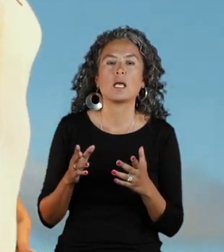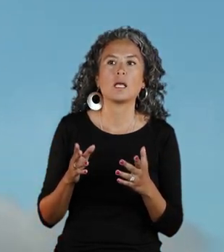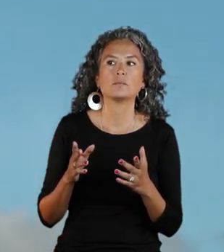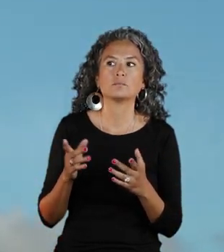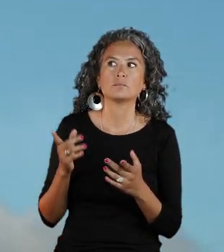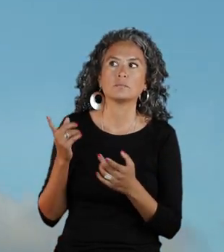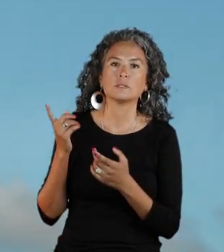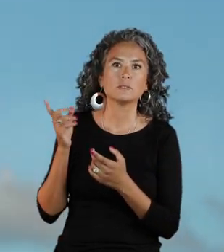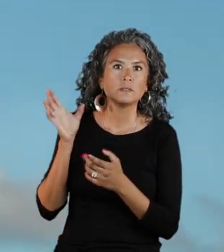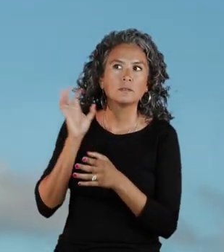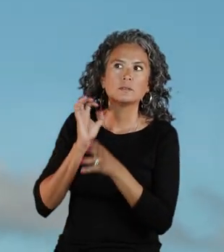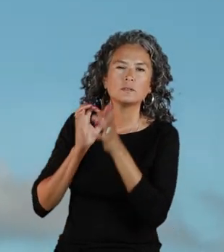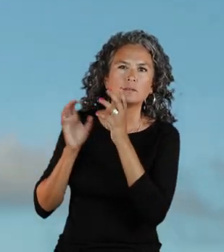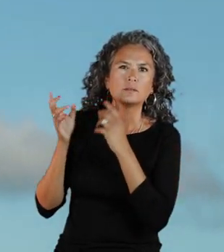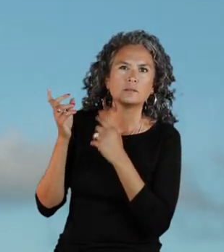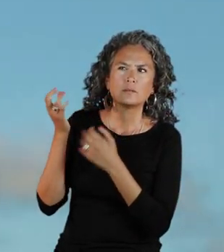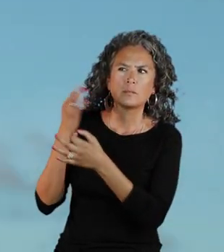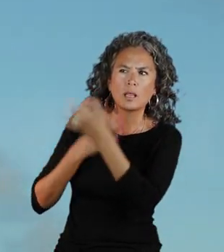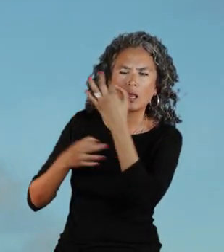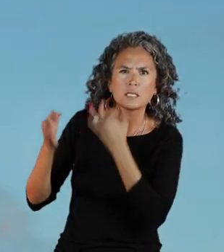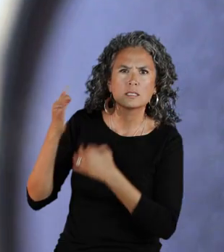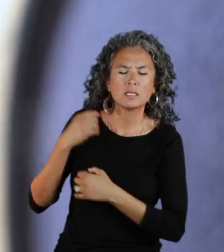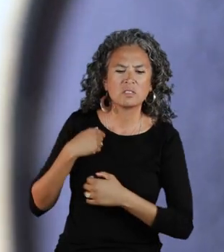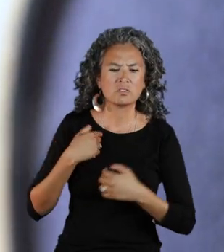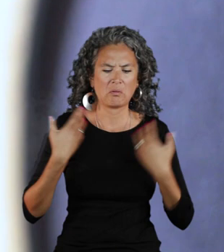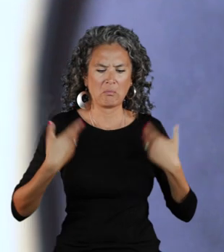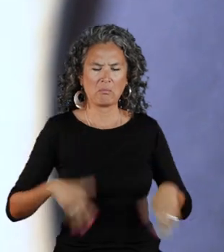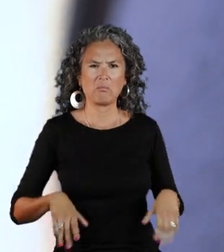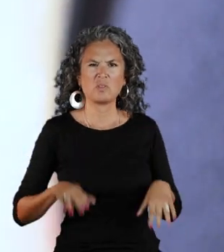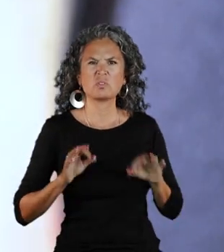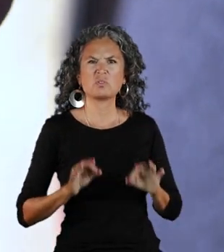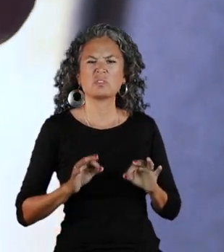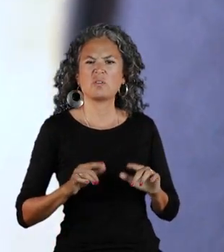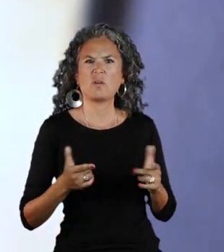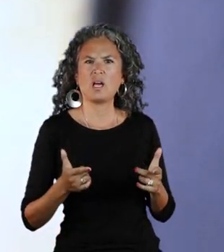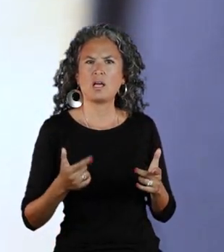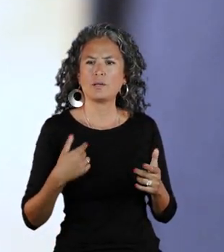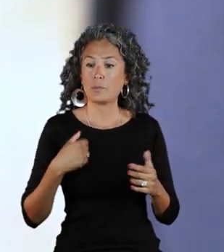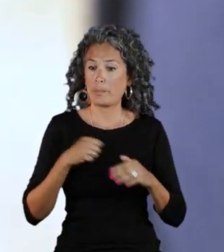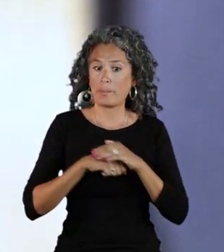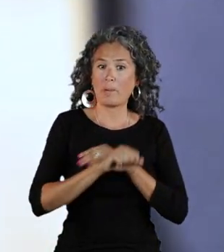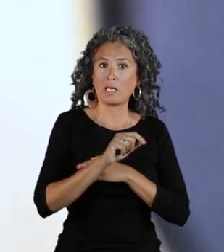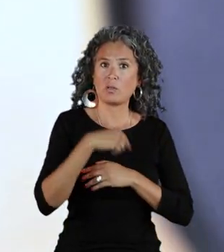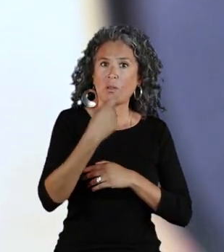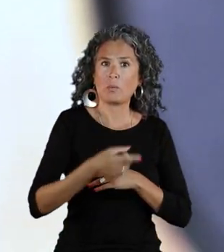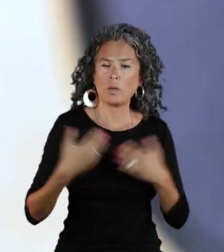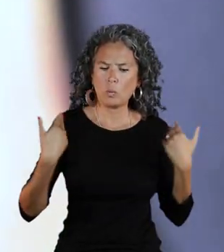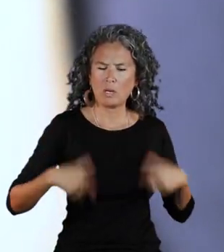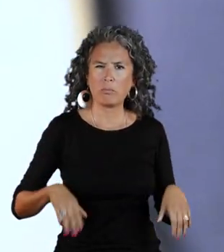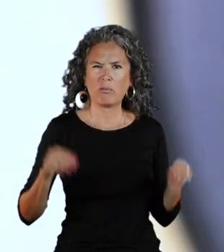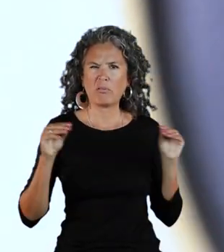pensar que nada era suficiente. Qué horrible había quedado después del